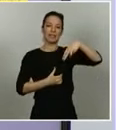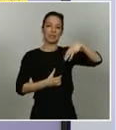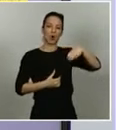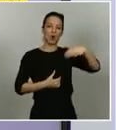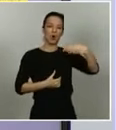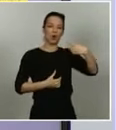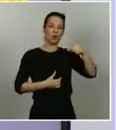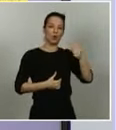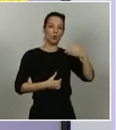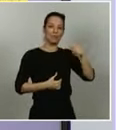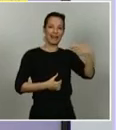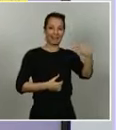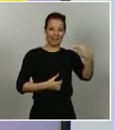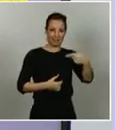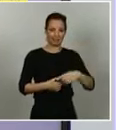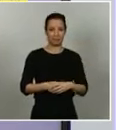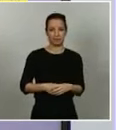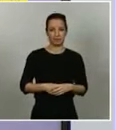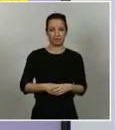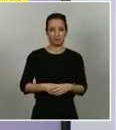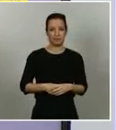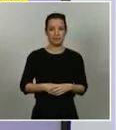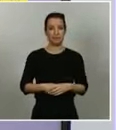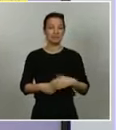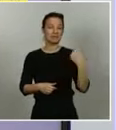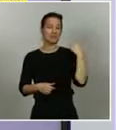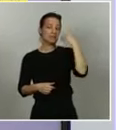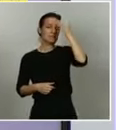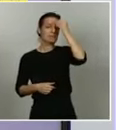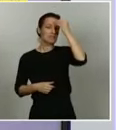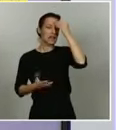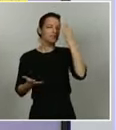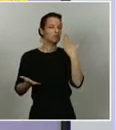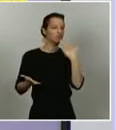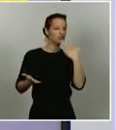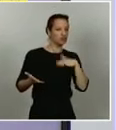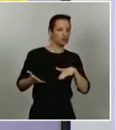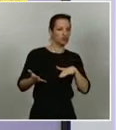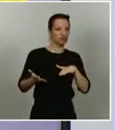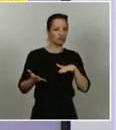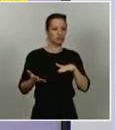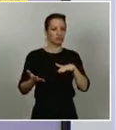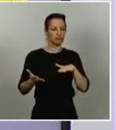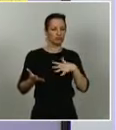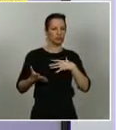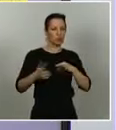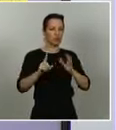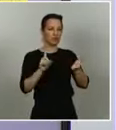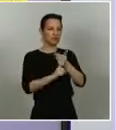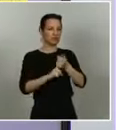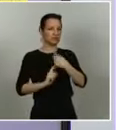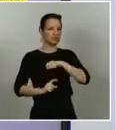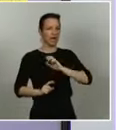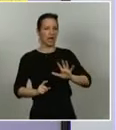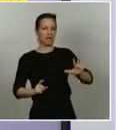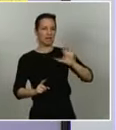La prevalencia que pensábamos estimar a la hora o que pensábamos que podíamos encontrar en el país a la hora de diseñar